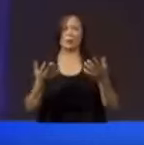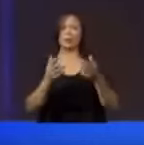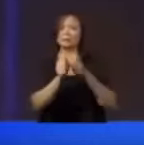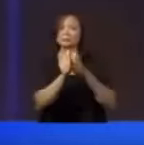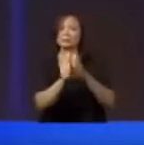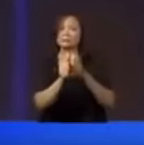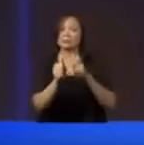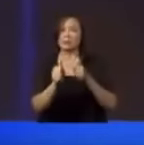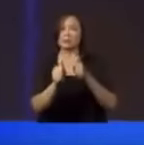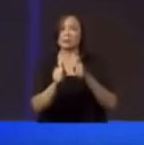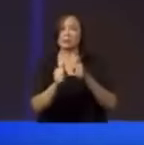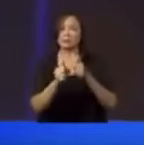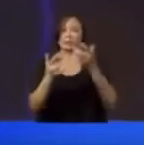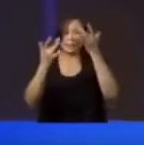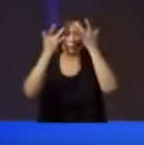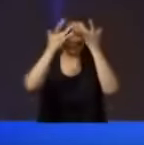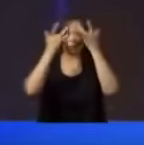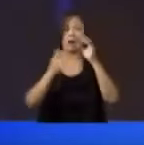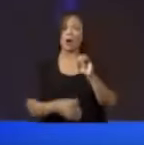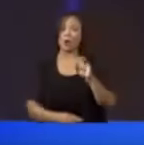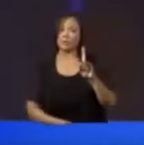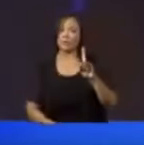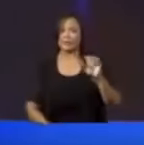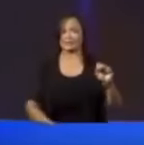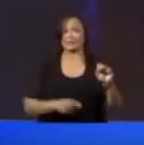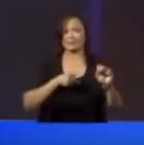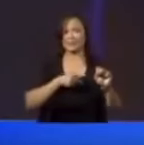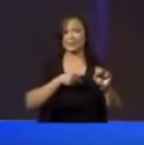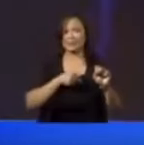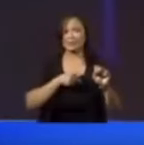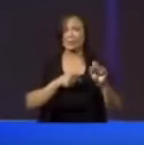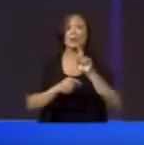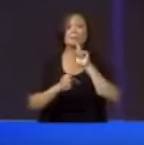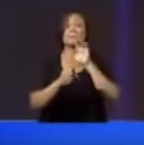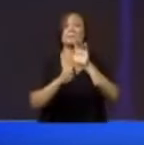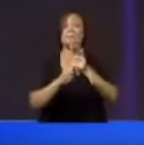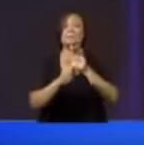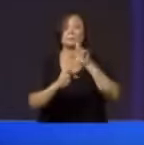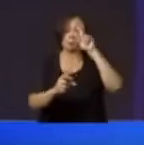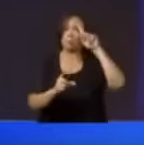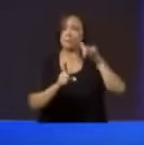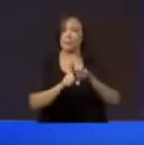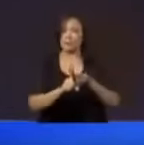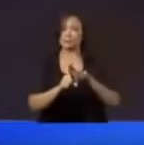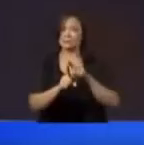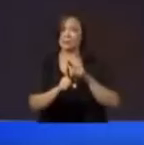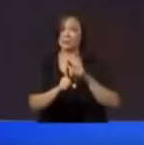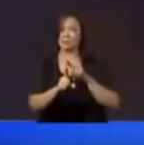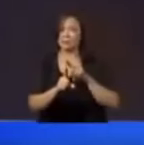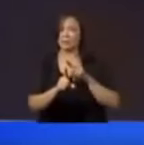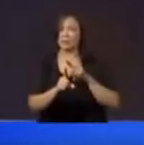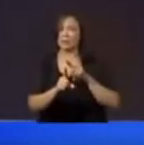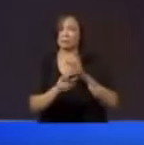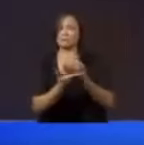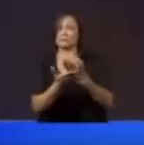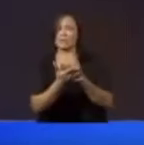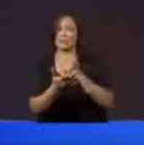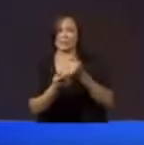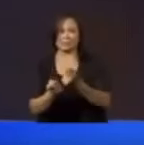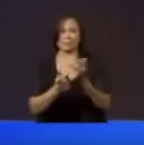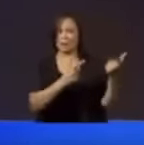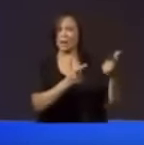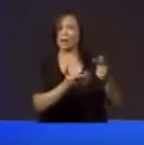marco de la Estrategia Nacional de Desarrollo. Y el pacto fiscal lo que habla es la de legitimar los